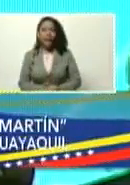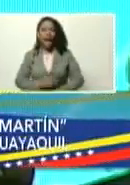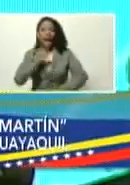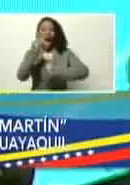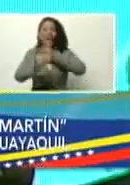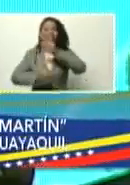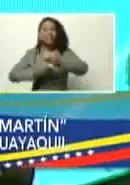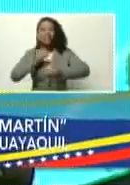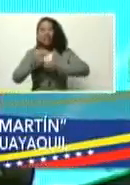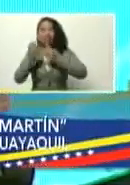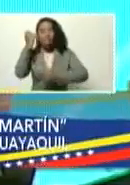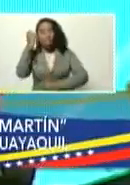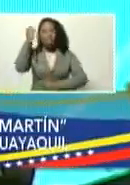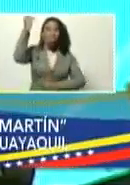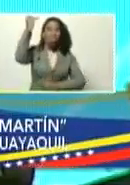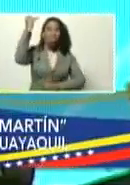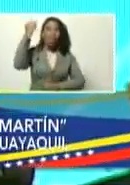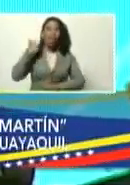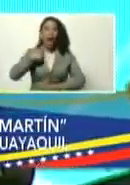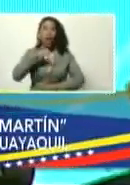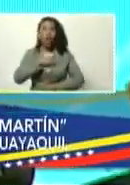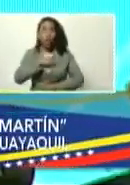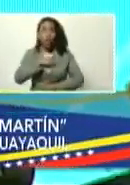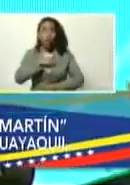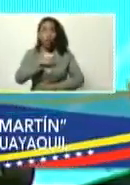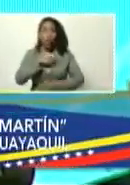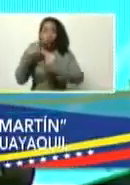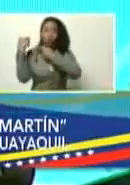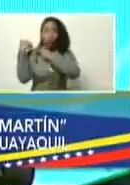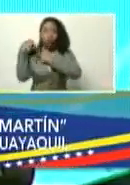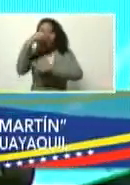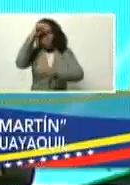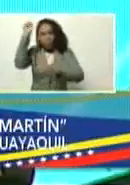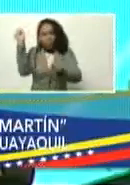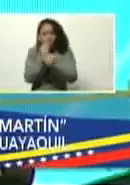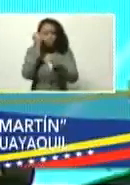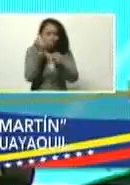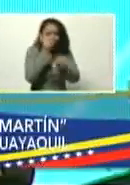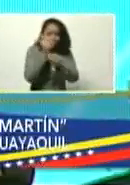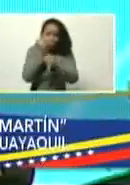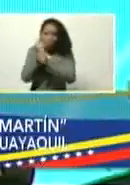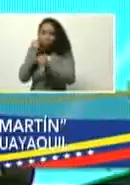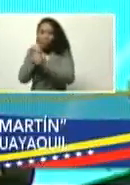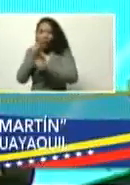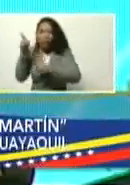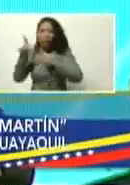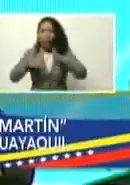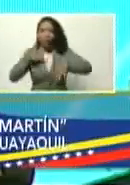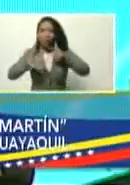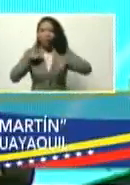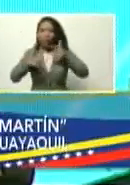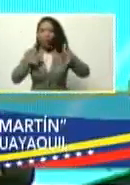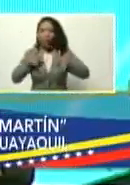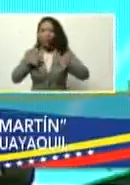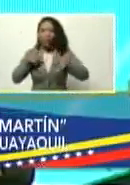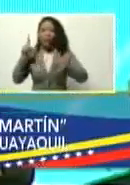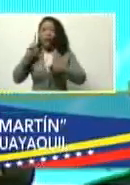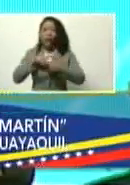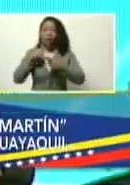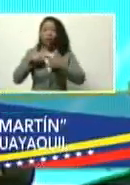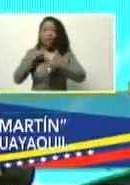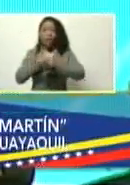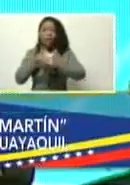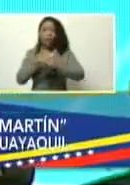crearon, y a nosotros nos tocó la operación de esa actividad. El entonces ministro